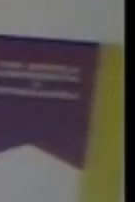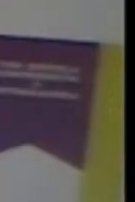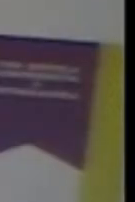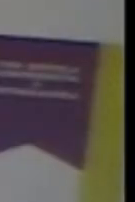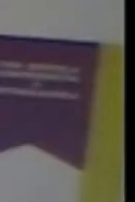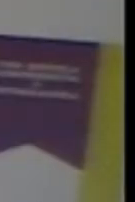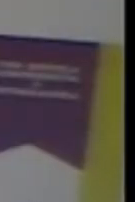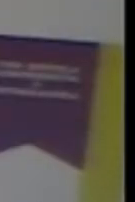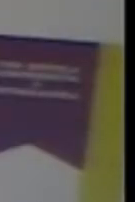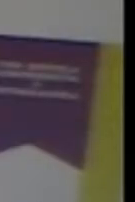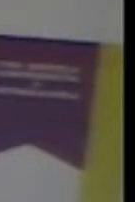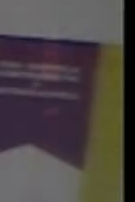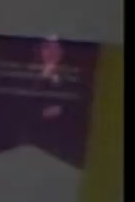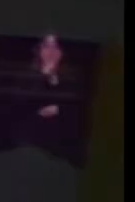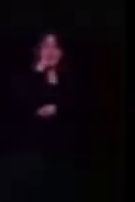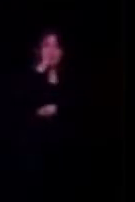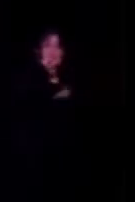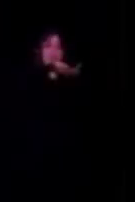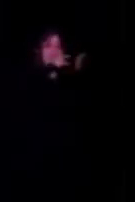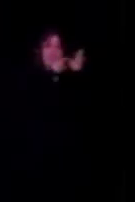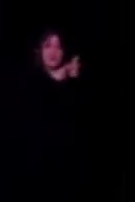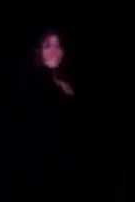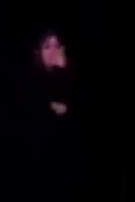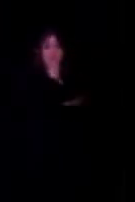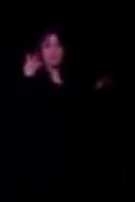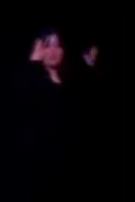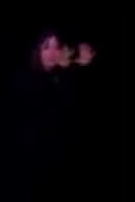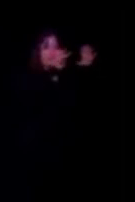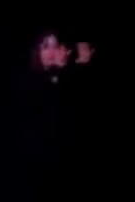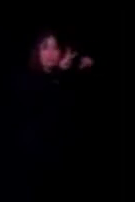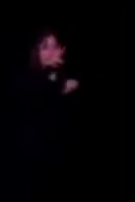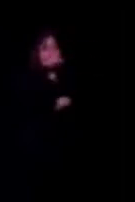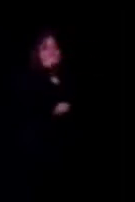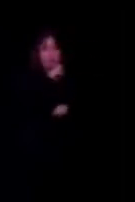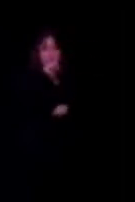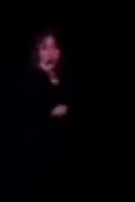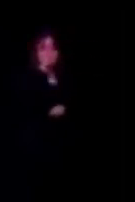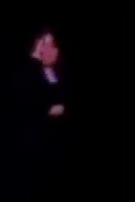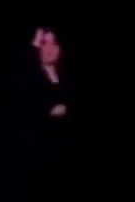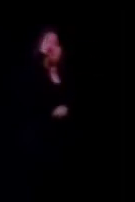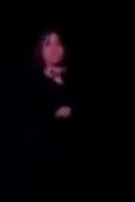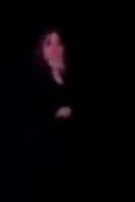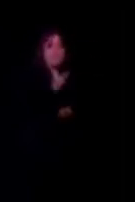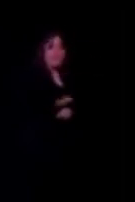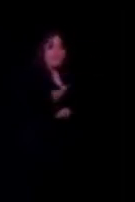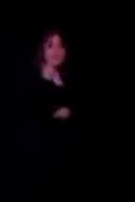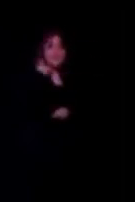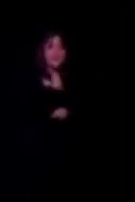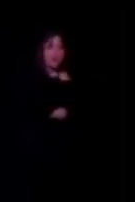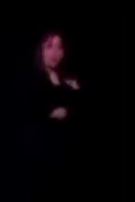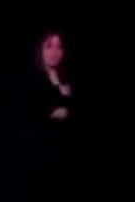cinco años después de este plan de educación especial se constituyó una comisión